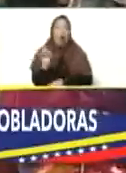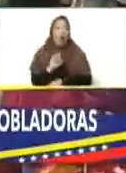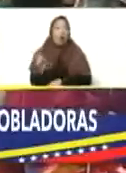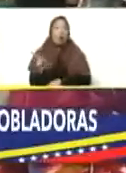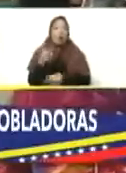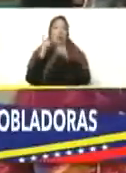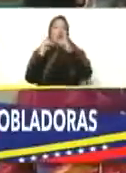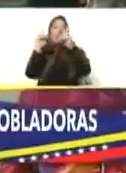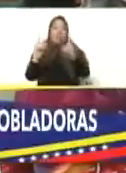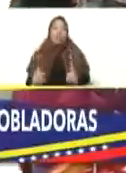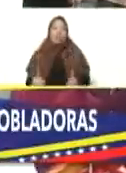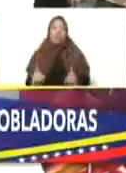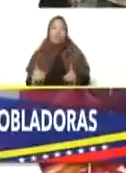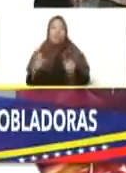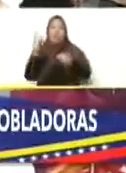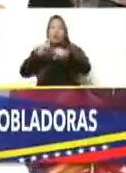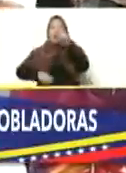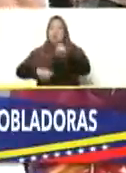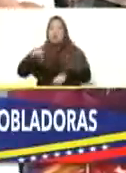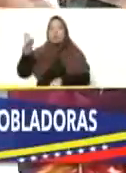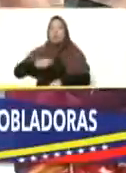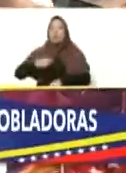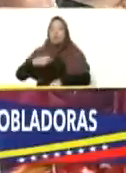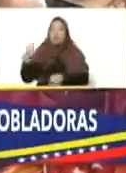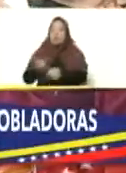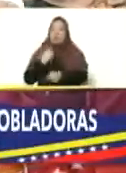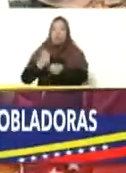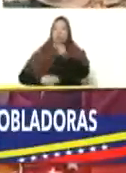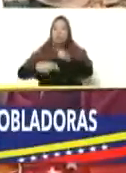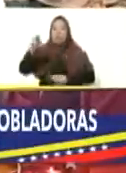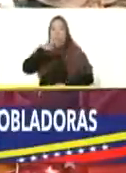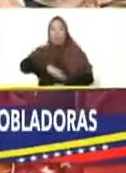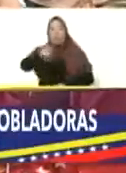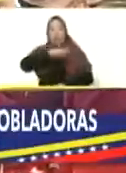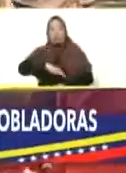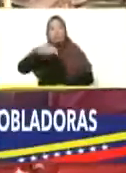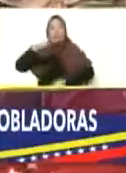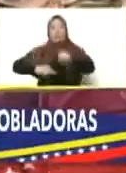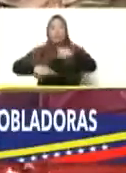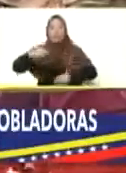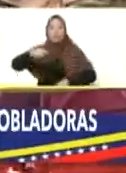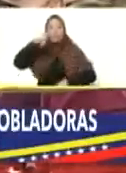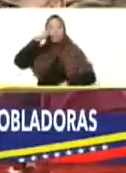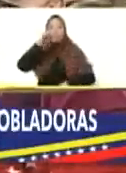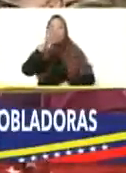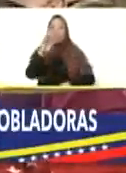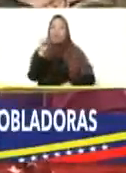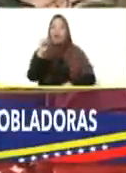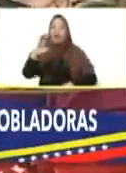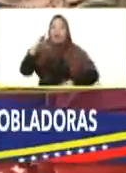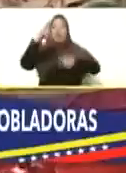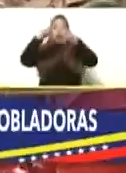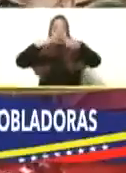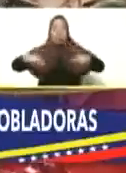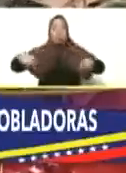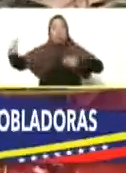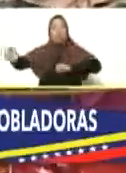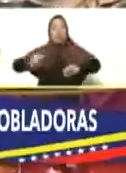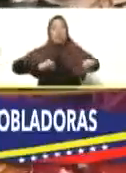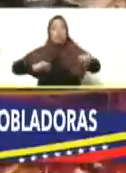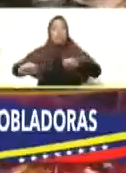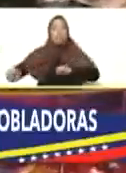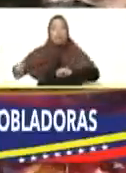decir tengo los medios que aquí se va a concluir la revolución los pioneros con